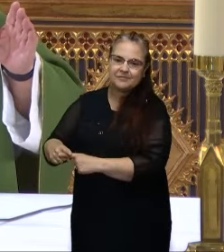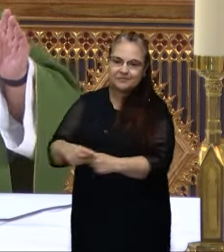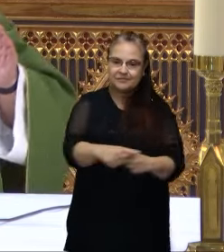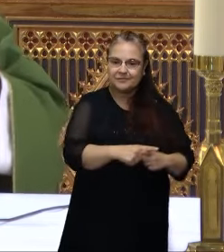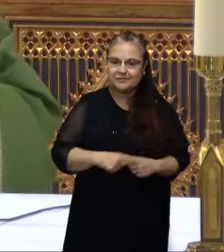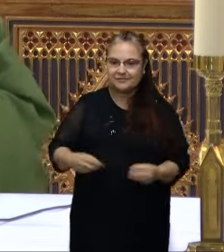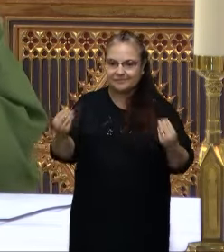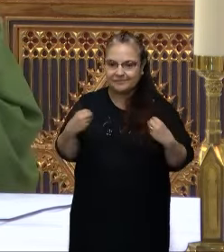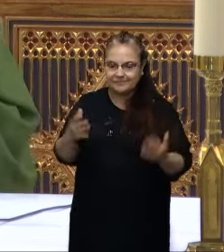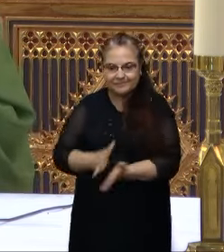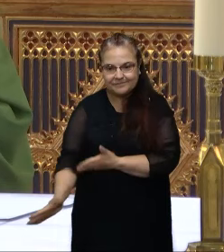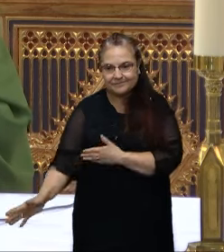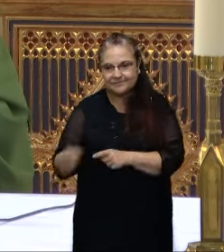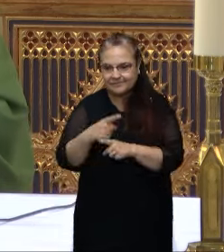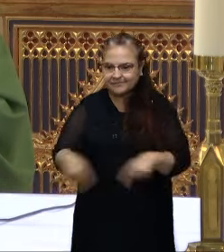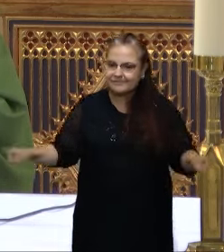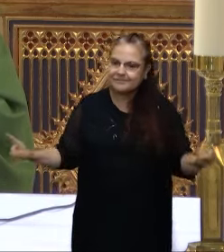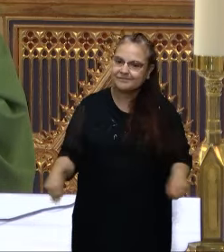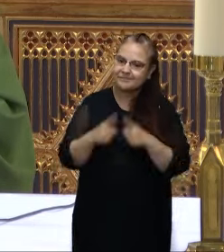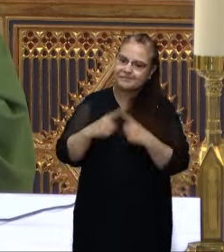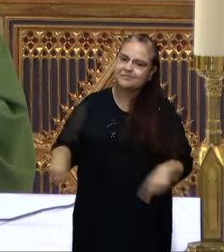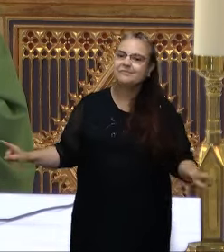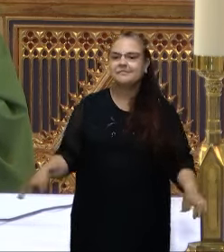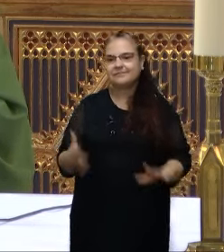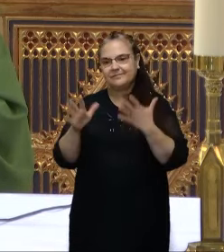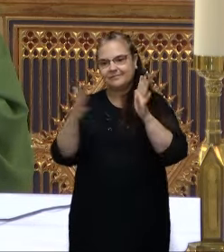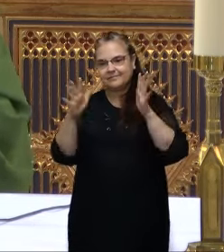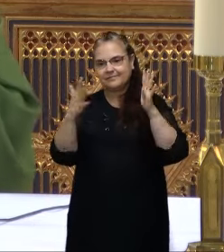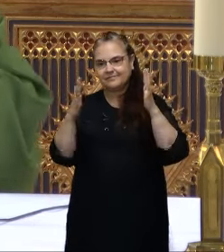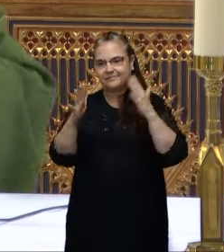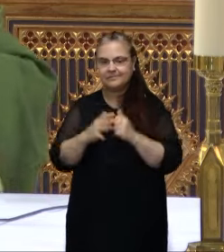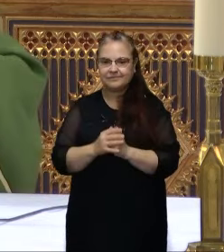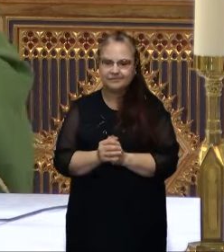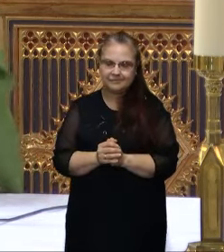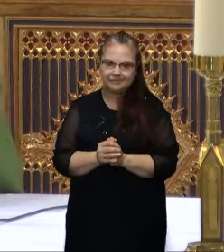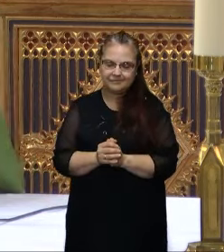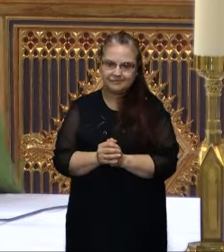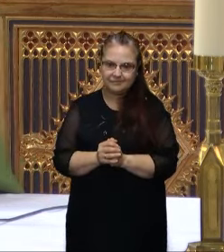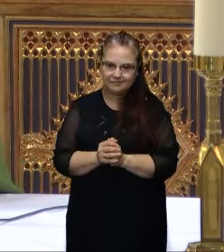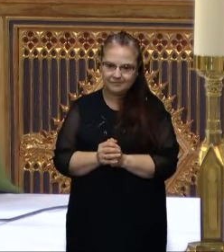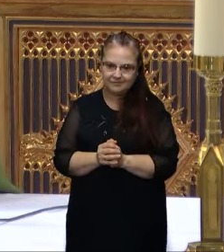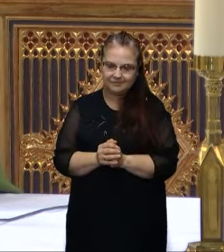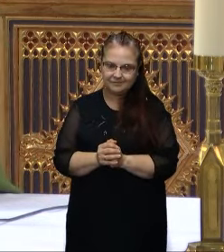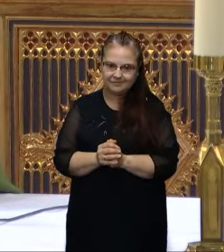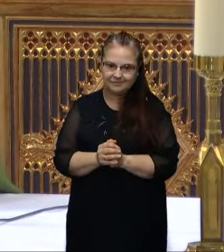Jesucristo compartir la vida eterna y cantar tus alabanzas.